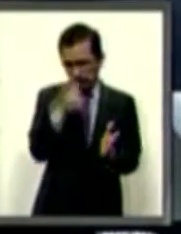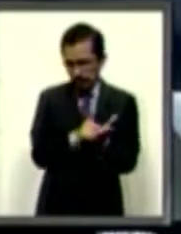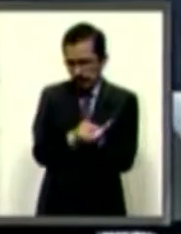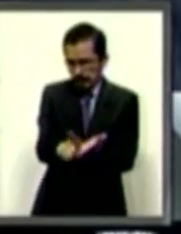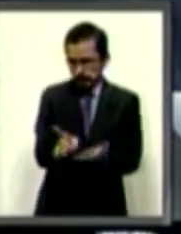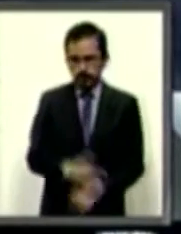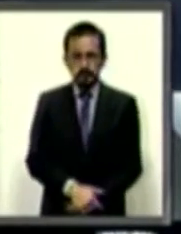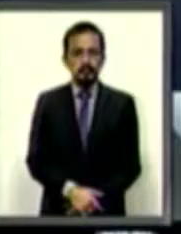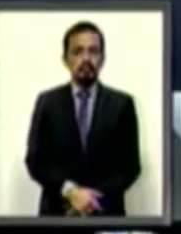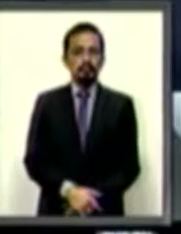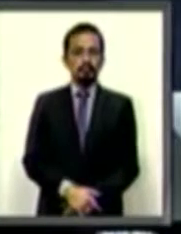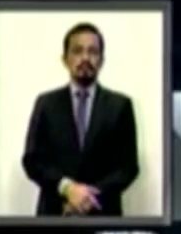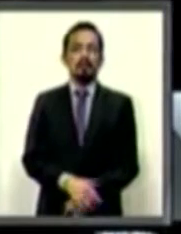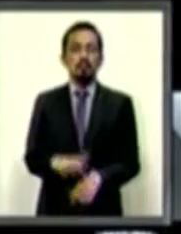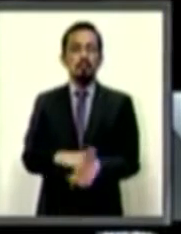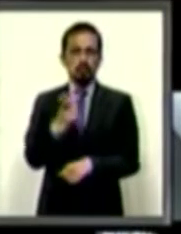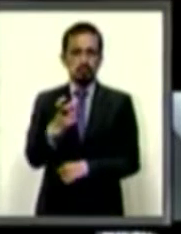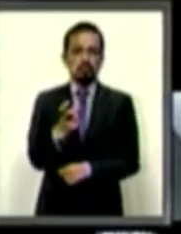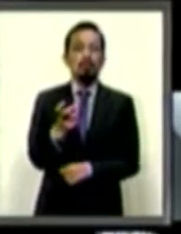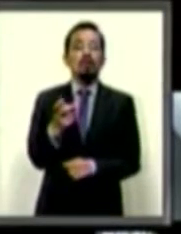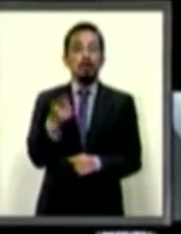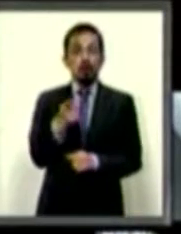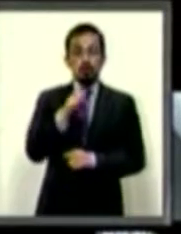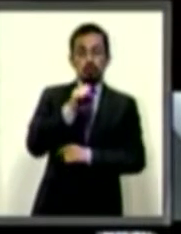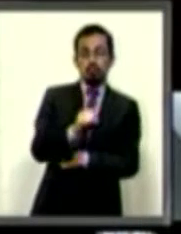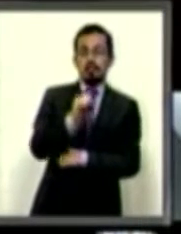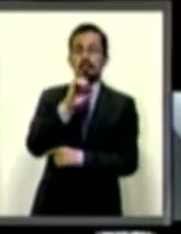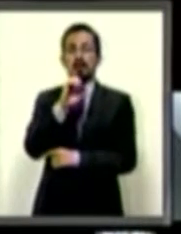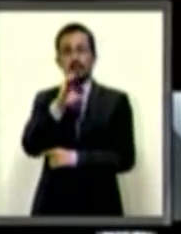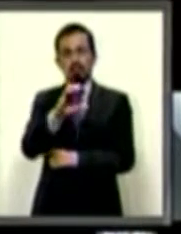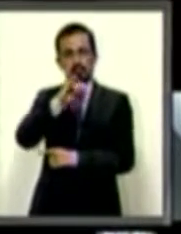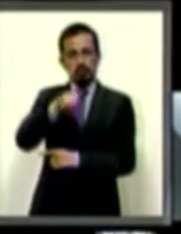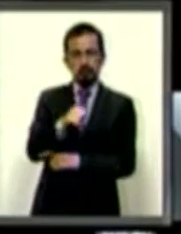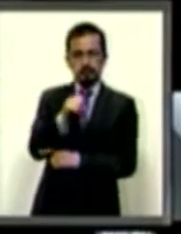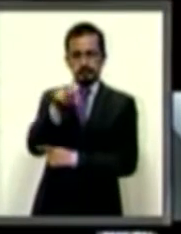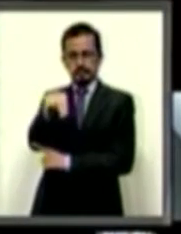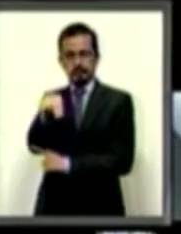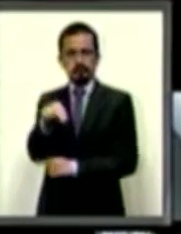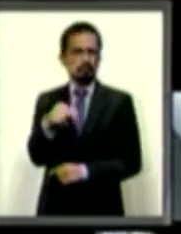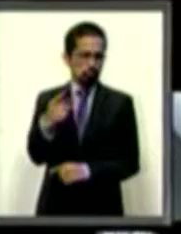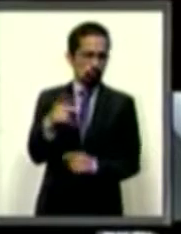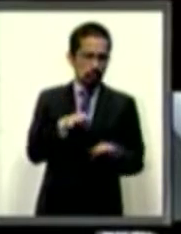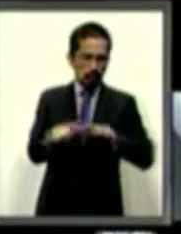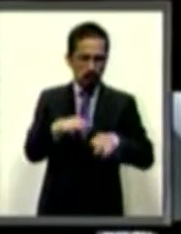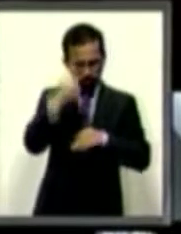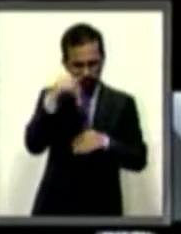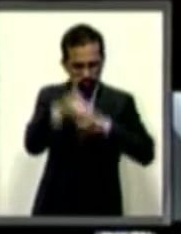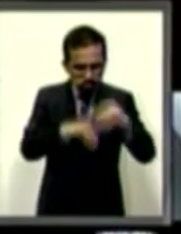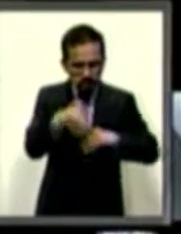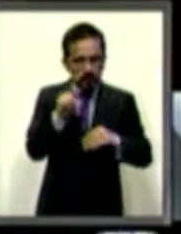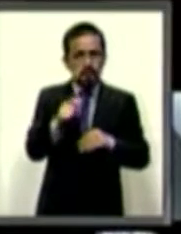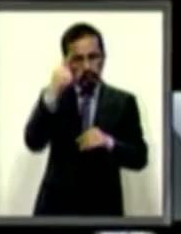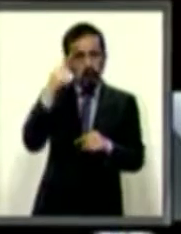este sentido, destaca el actuar de la Suprema Corte de Justicia de la Nación en la construcción del derecho